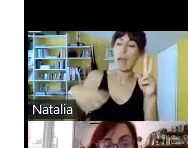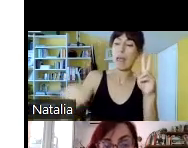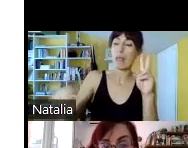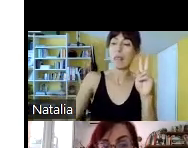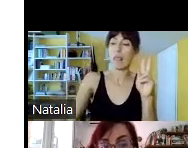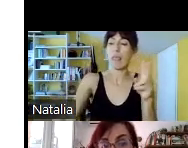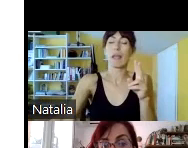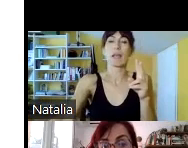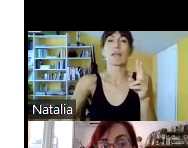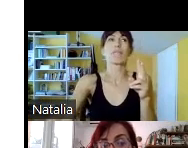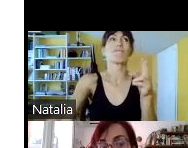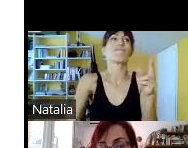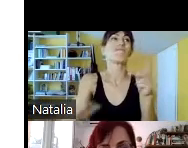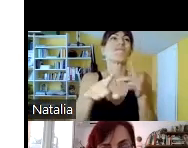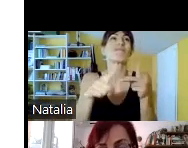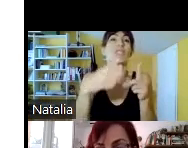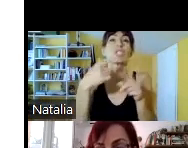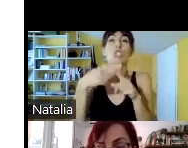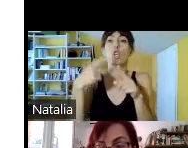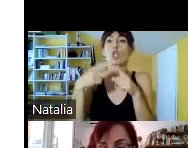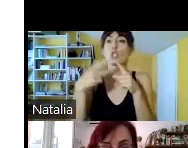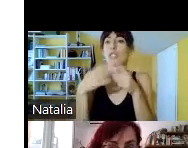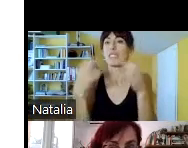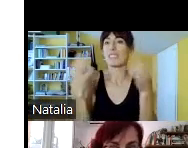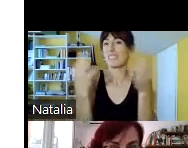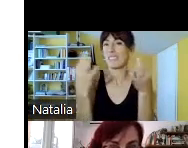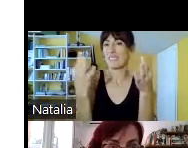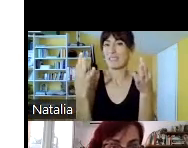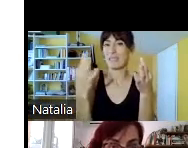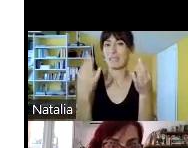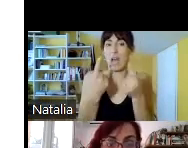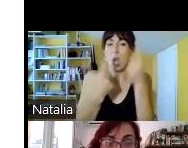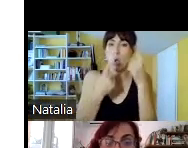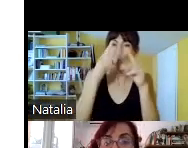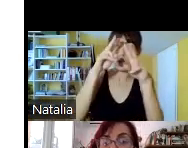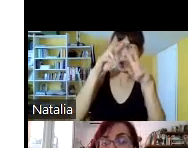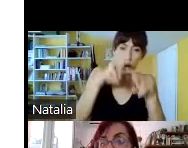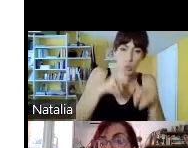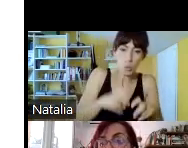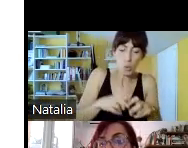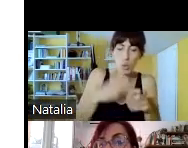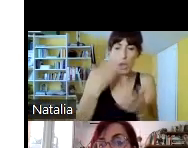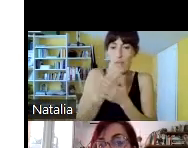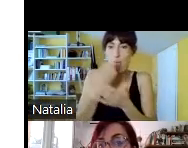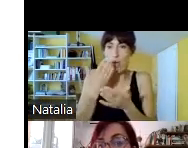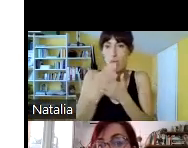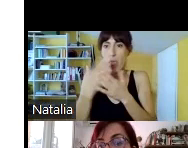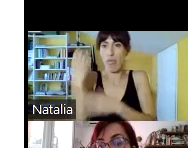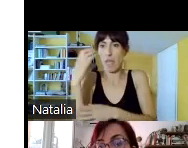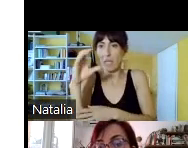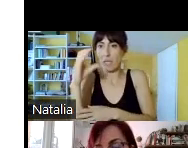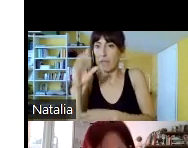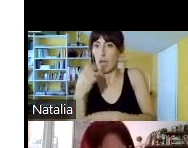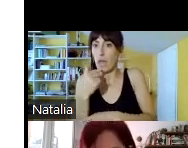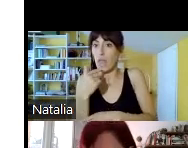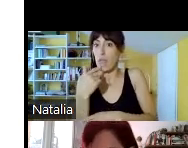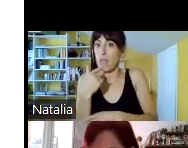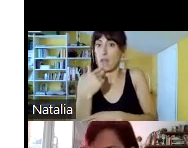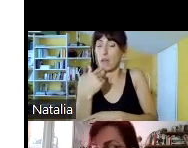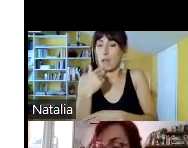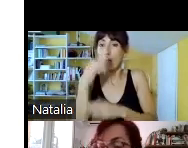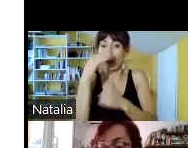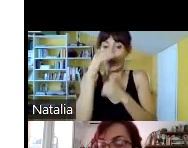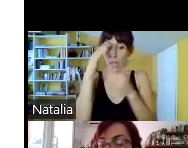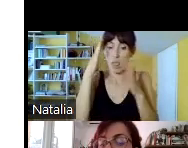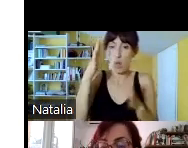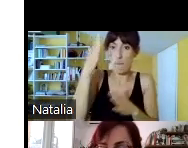todas estas cosas que os pongo, con que hay estudios, evidencia científica que dicen que la atención primaria, siguiendo los